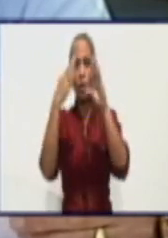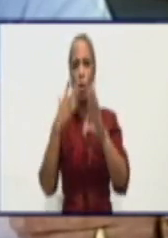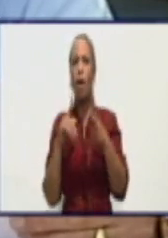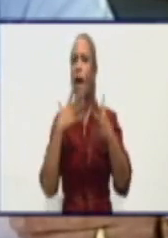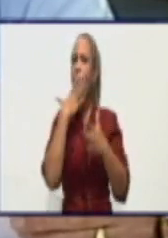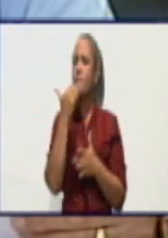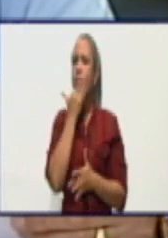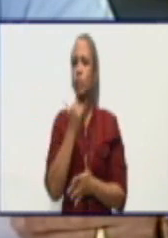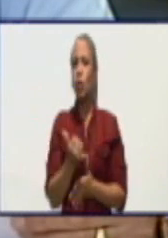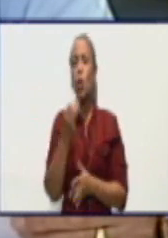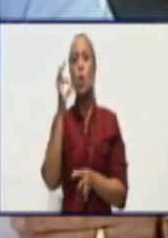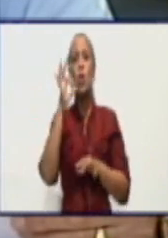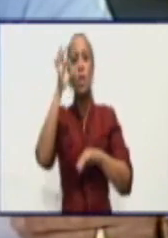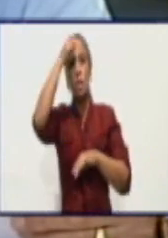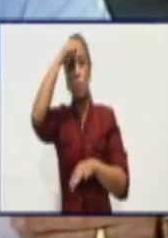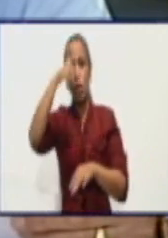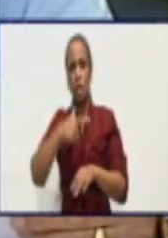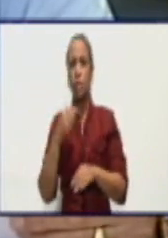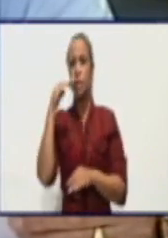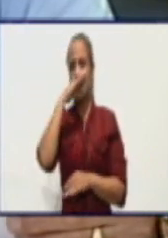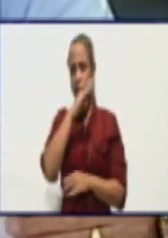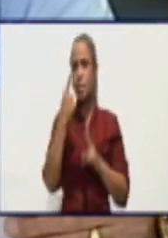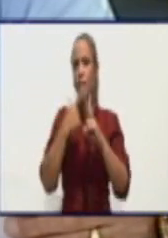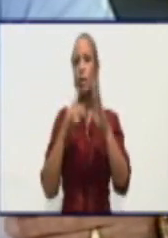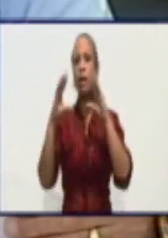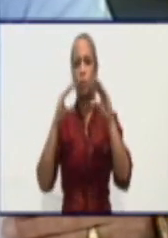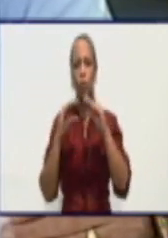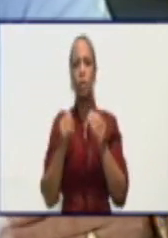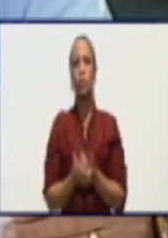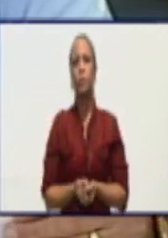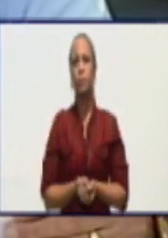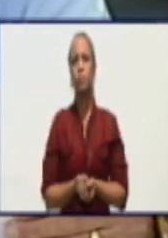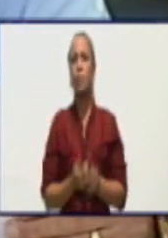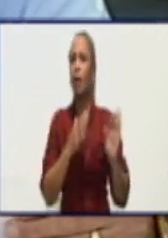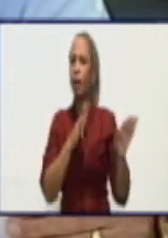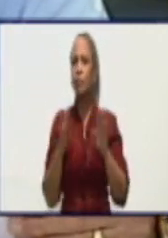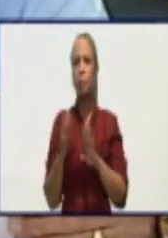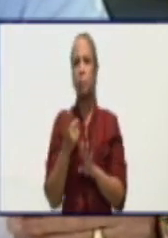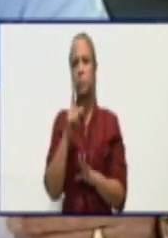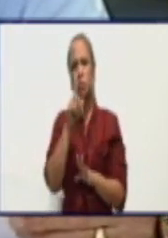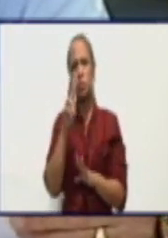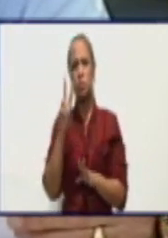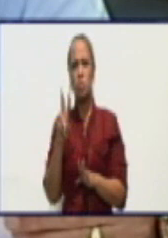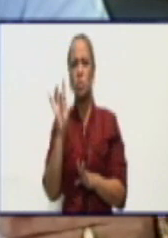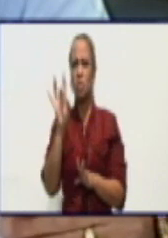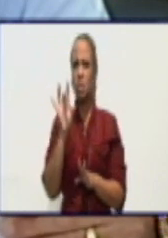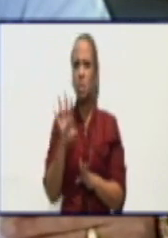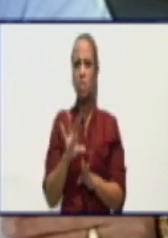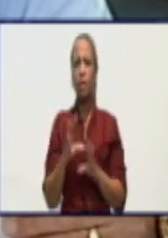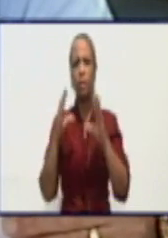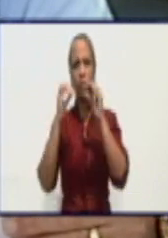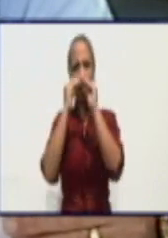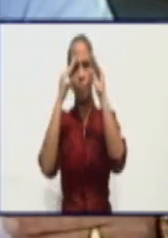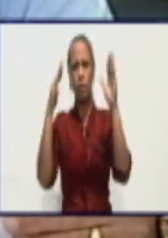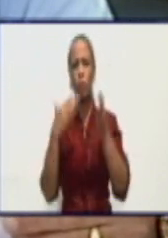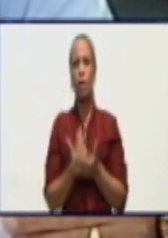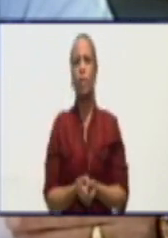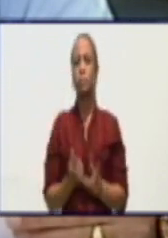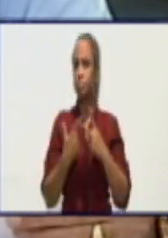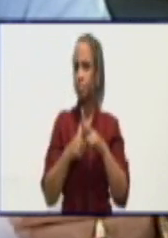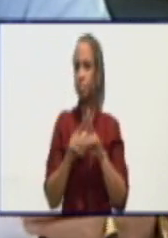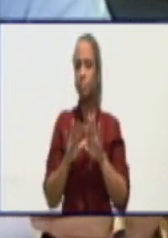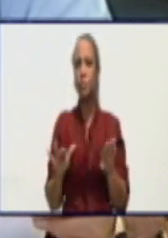Cautocristo. Pero fue en horario de la madrugada, a las 12:35 hasta las 2:15 de la madrugada, que se logró restablecer el servicio. También hubo